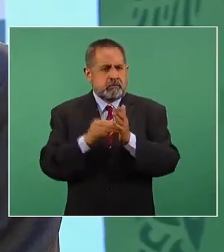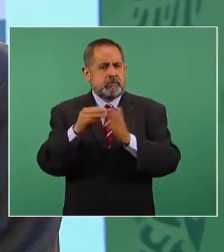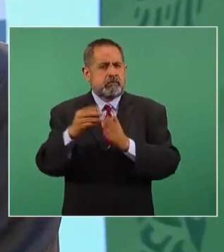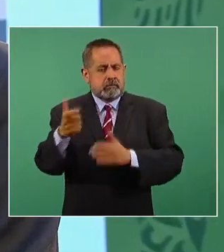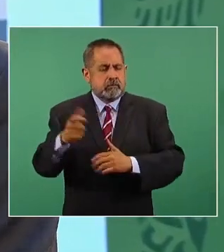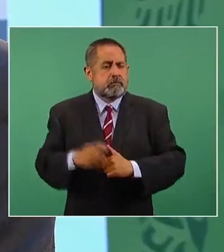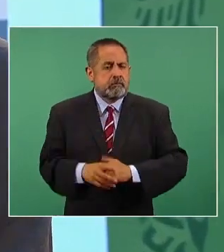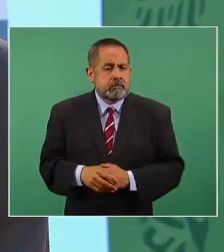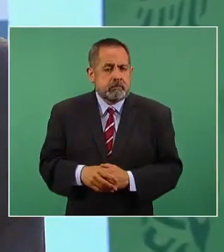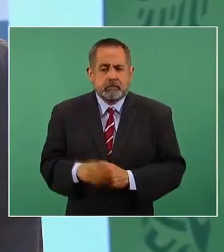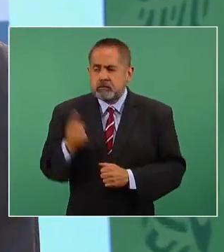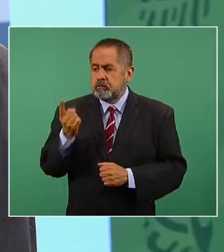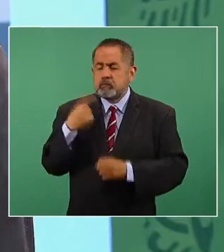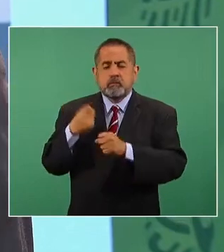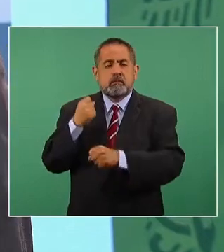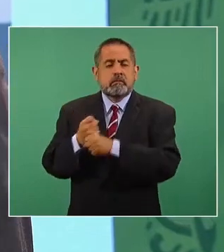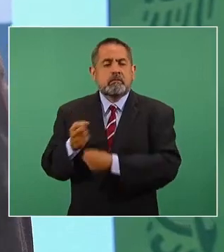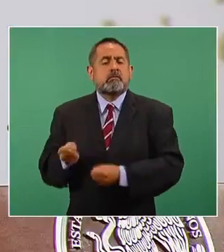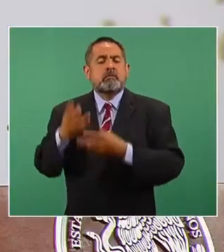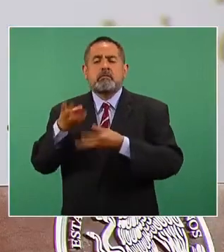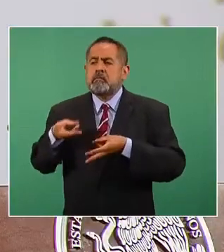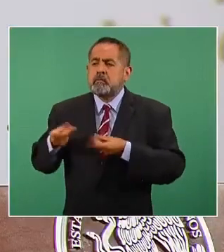3,600 millones. Y el año pasado